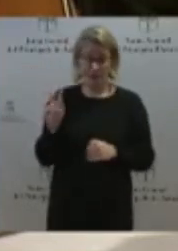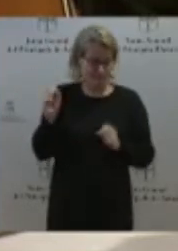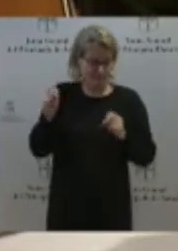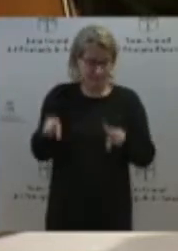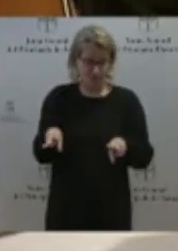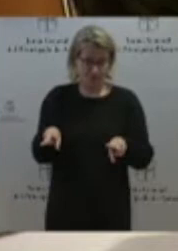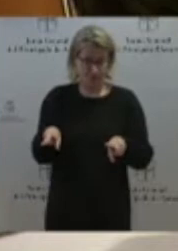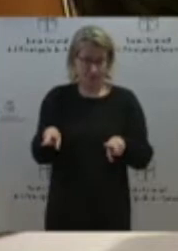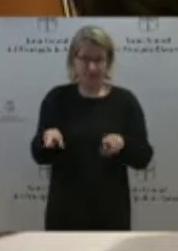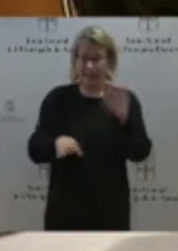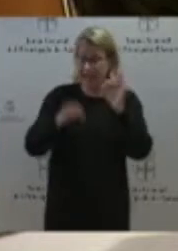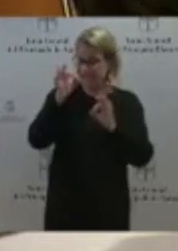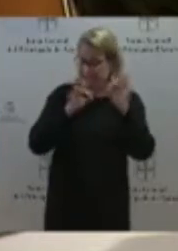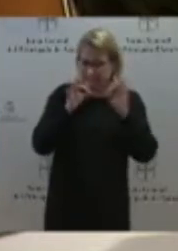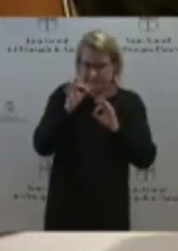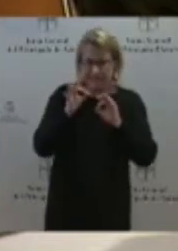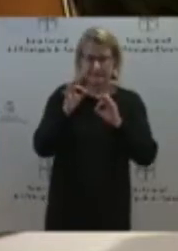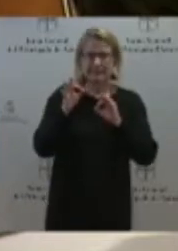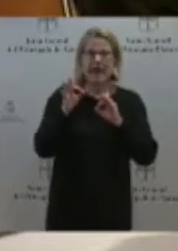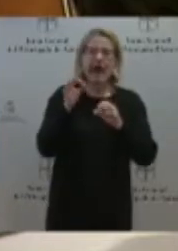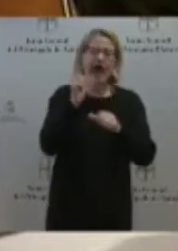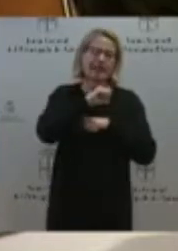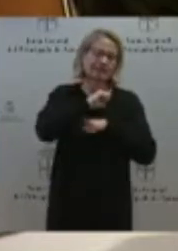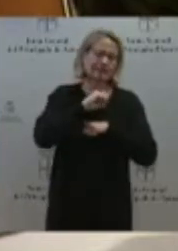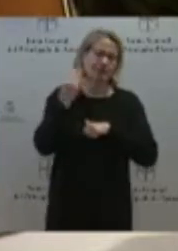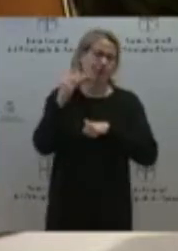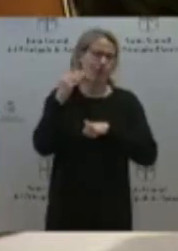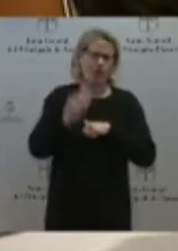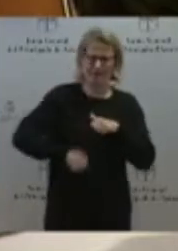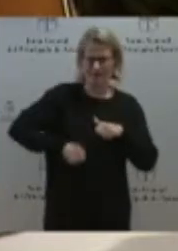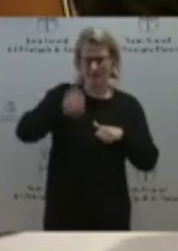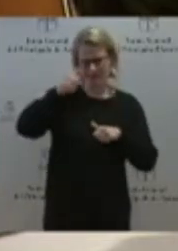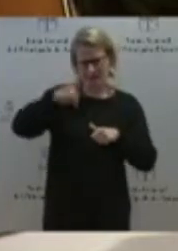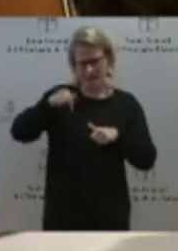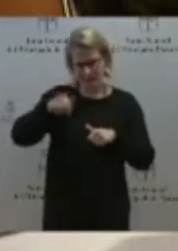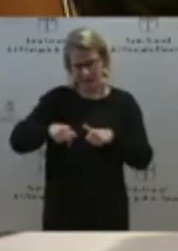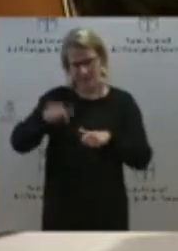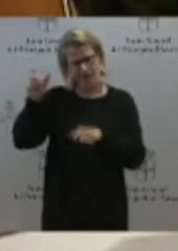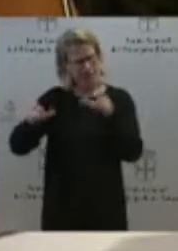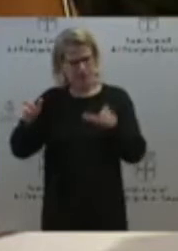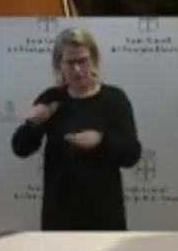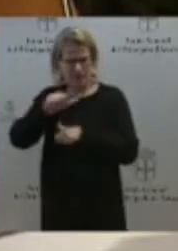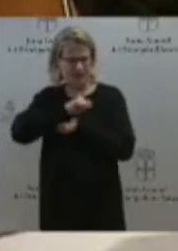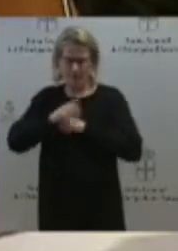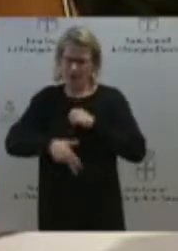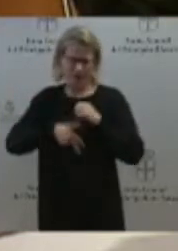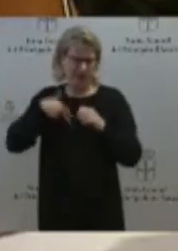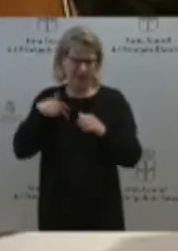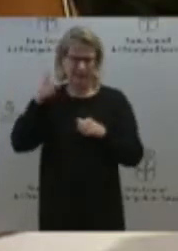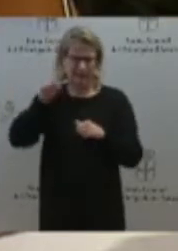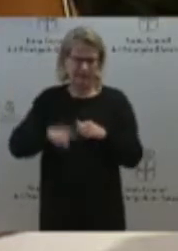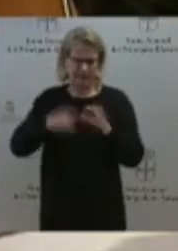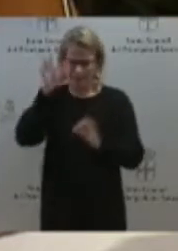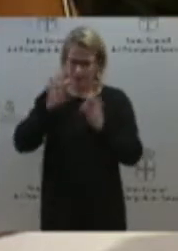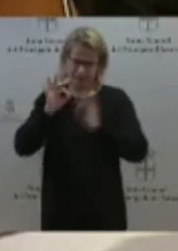ocupación, la mayor proporción de xente parado, la emancipación juvenil más tardía, la mayor tasa de temporalidad, la mayor